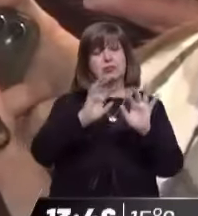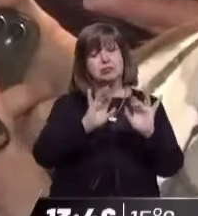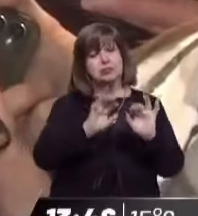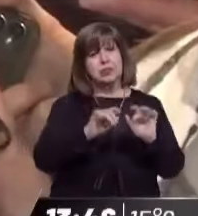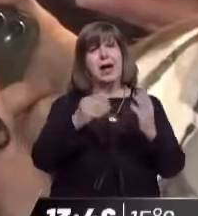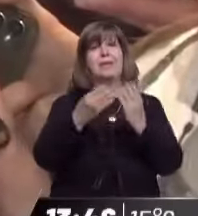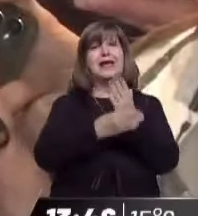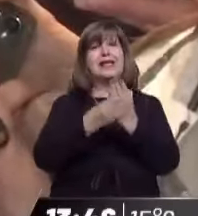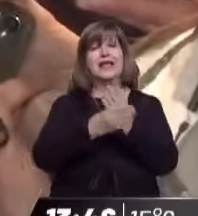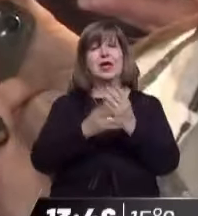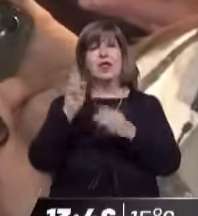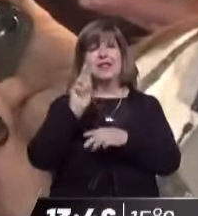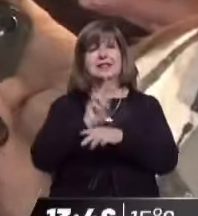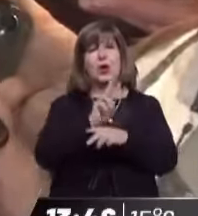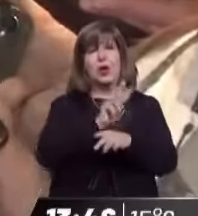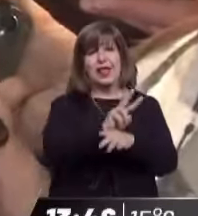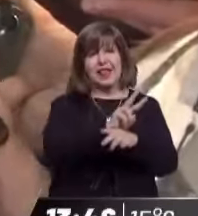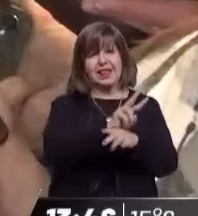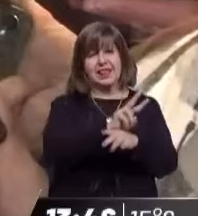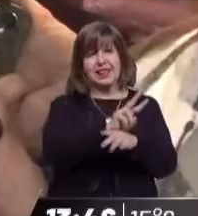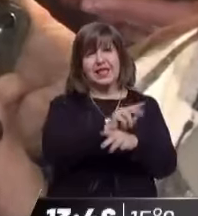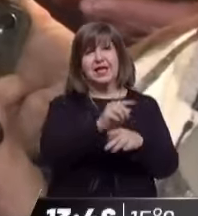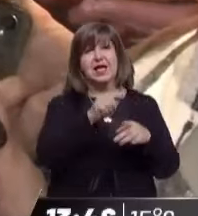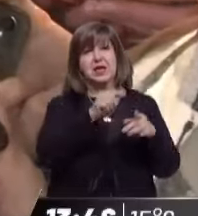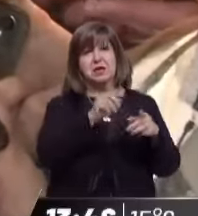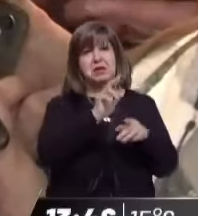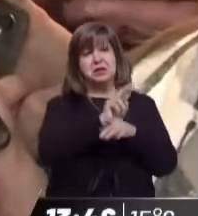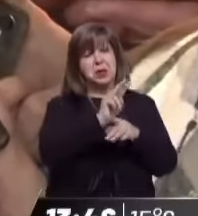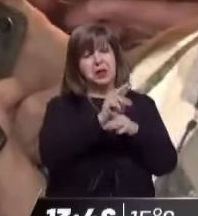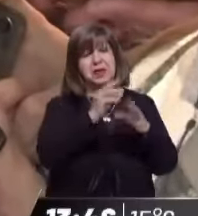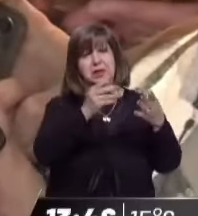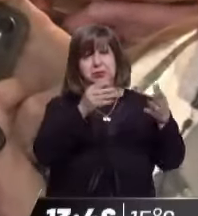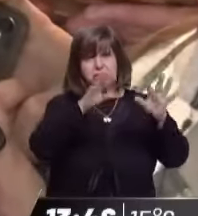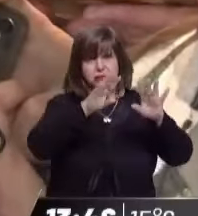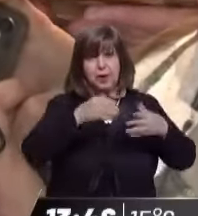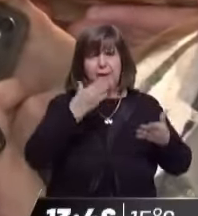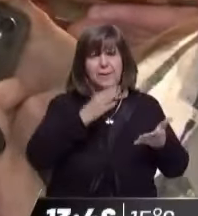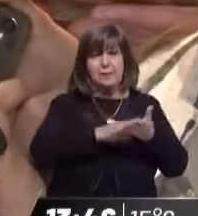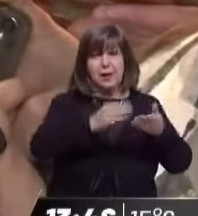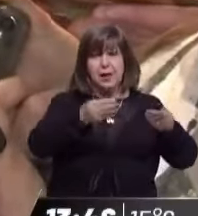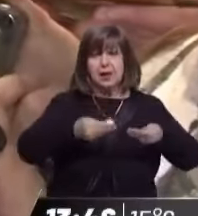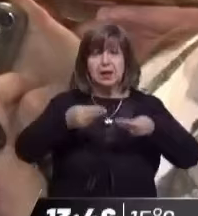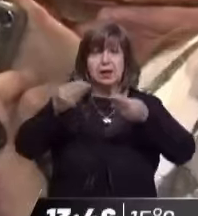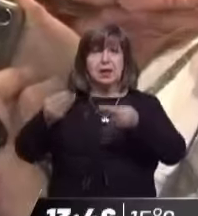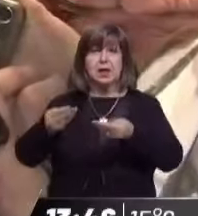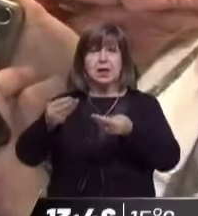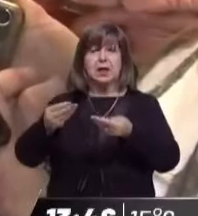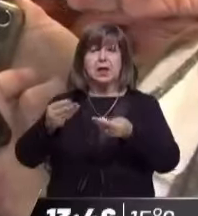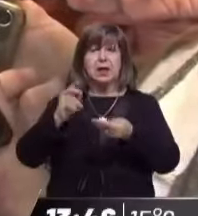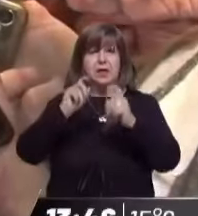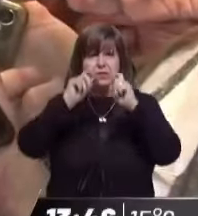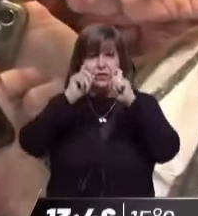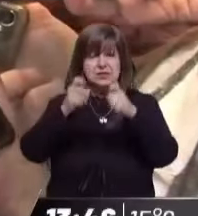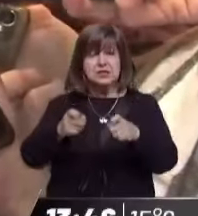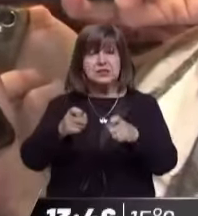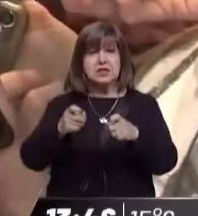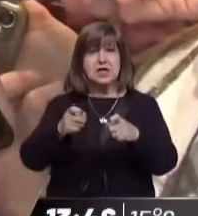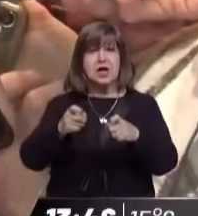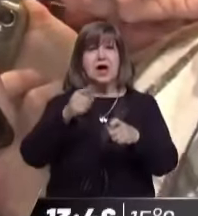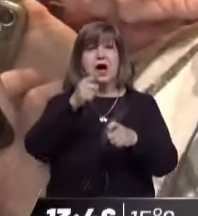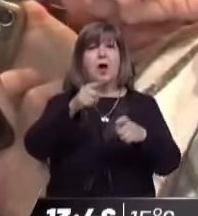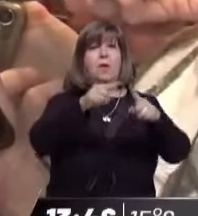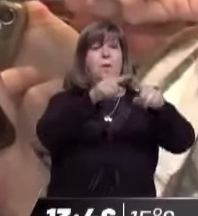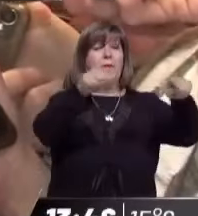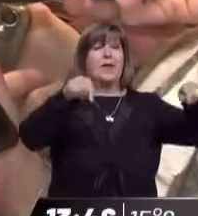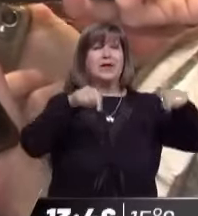papeles al Servicio Penitenciario y las visitas se otorgaron para la visita a un